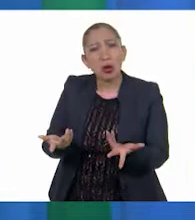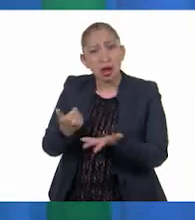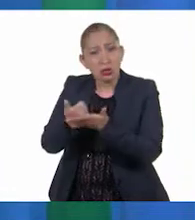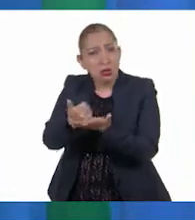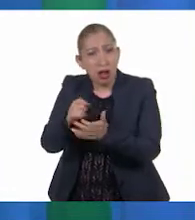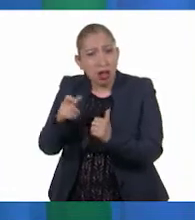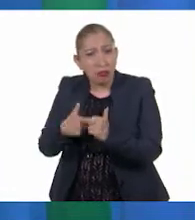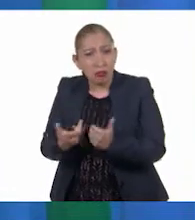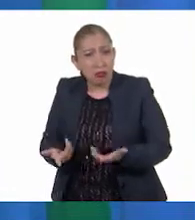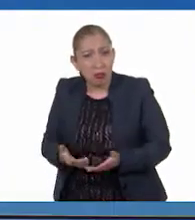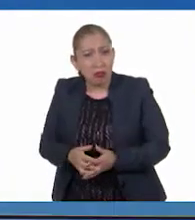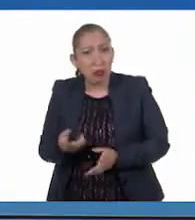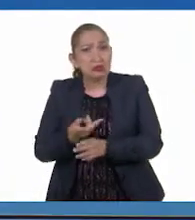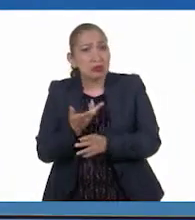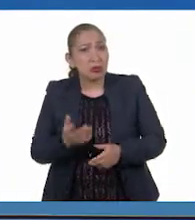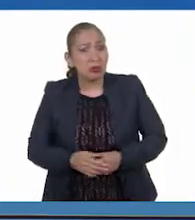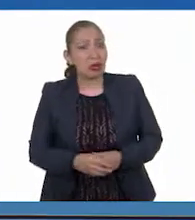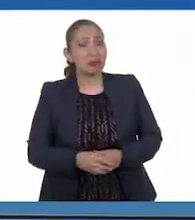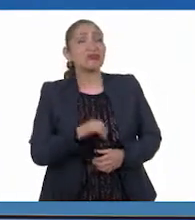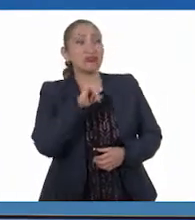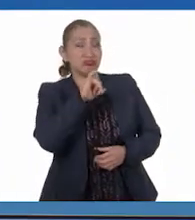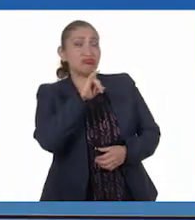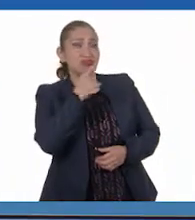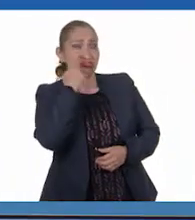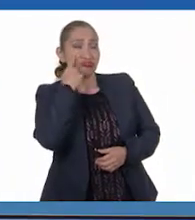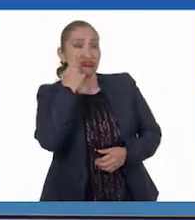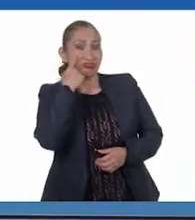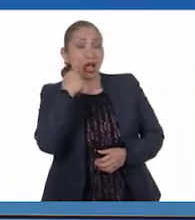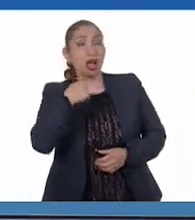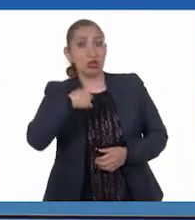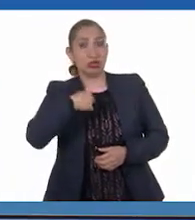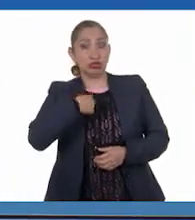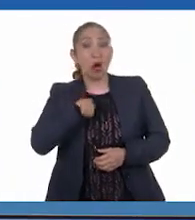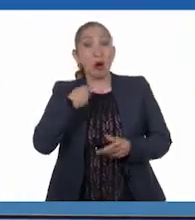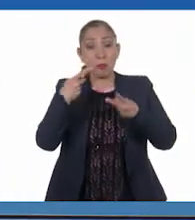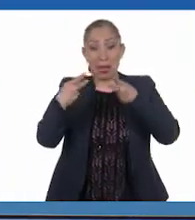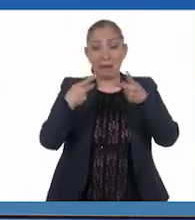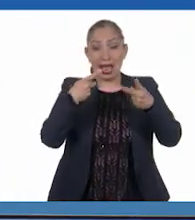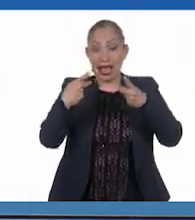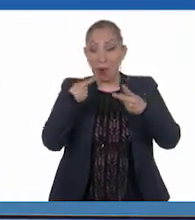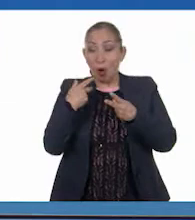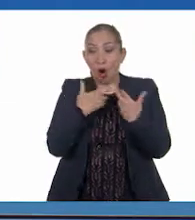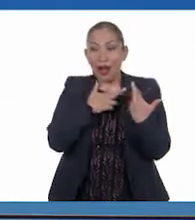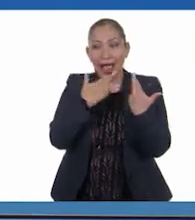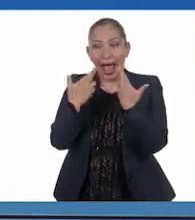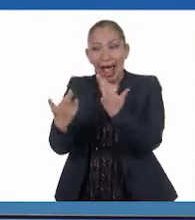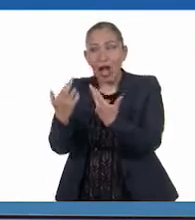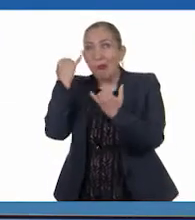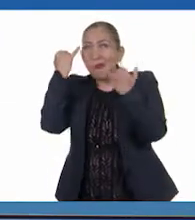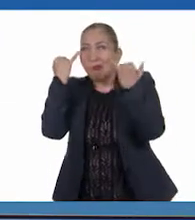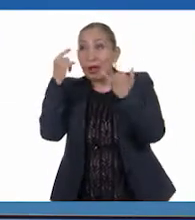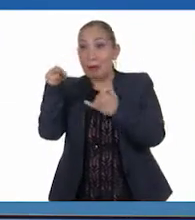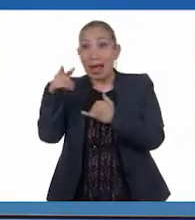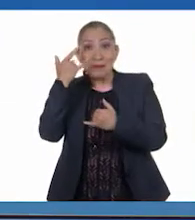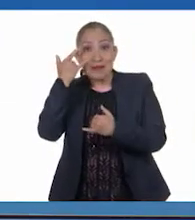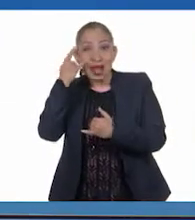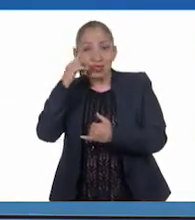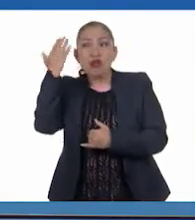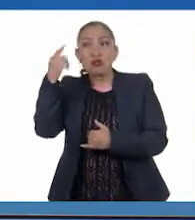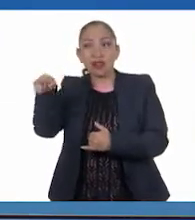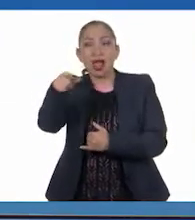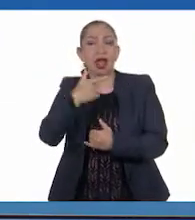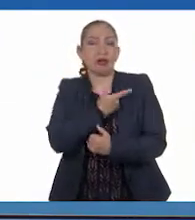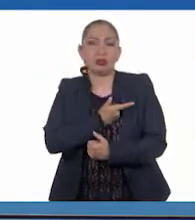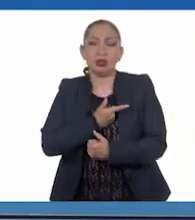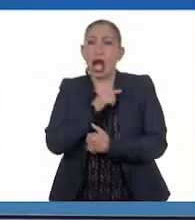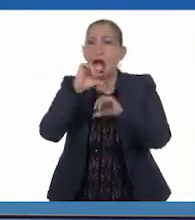podemos ayudar. ¿Qué pasó? Sí, Jenny. Es que yo estaba preparando un regalo para ella. Porque sé que le